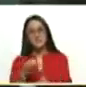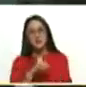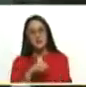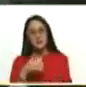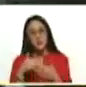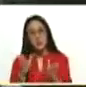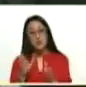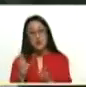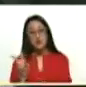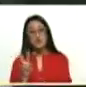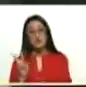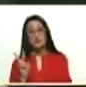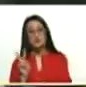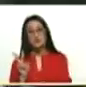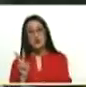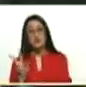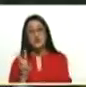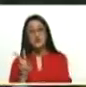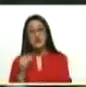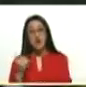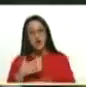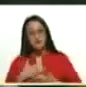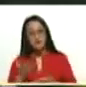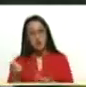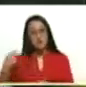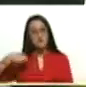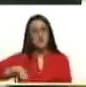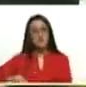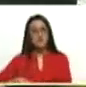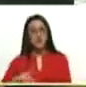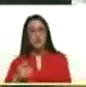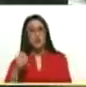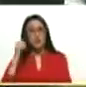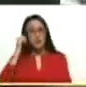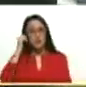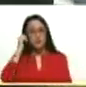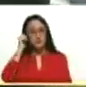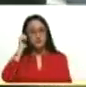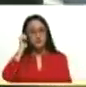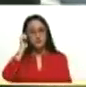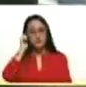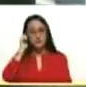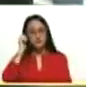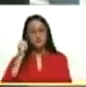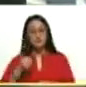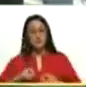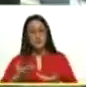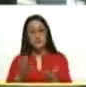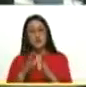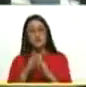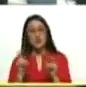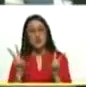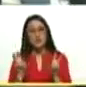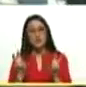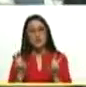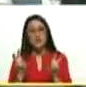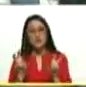Venezuela. Venezuela está abierta a la inversión productiva y garantizada en todos los